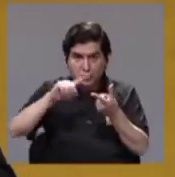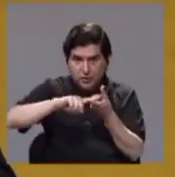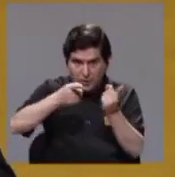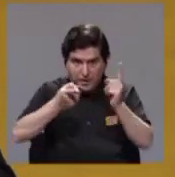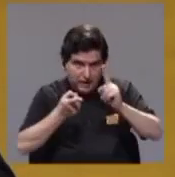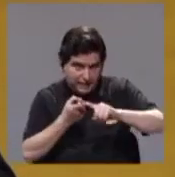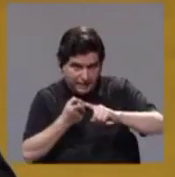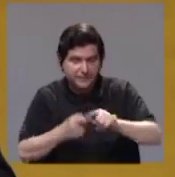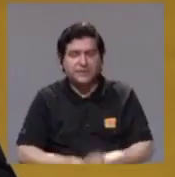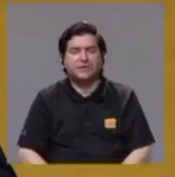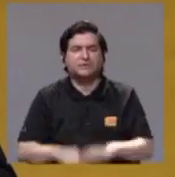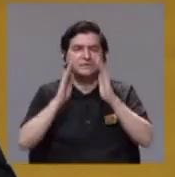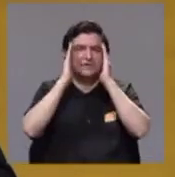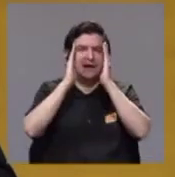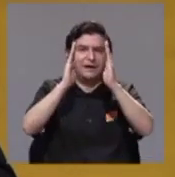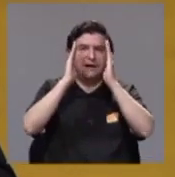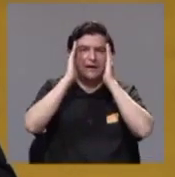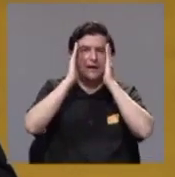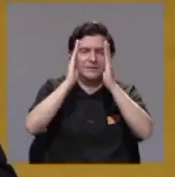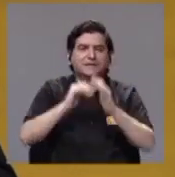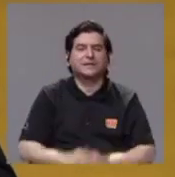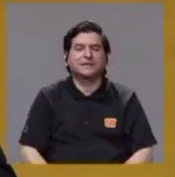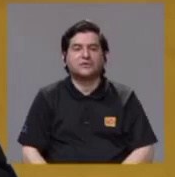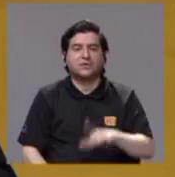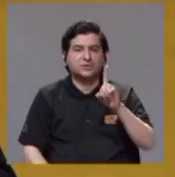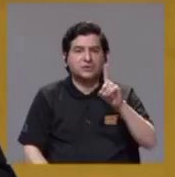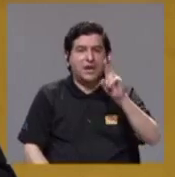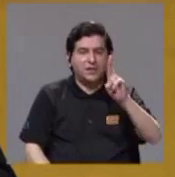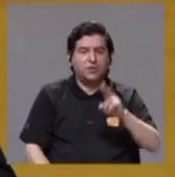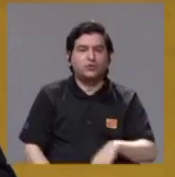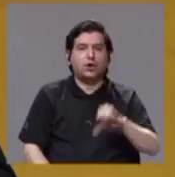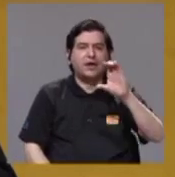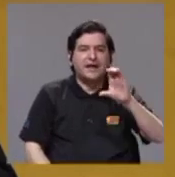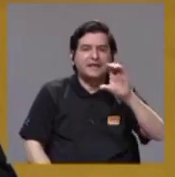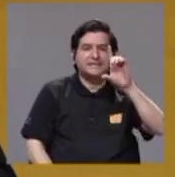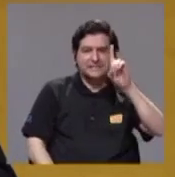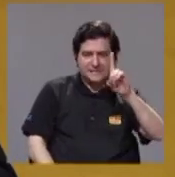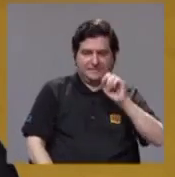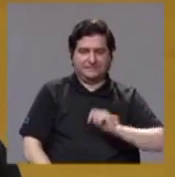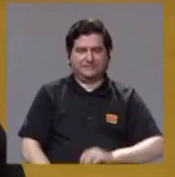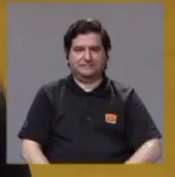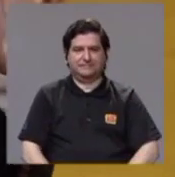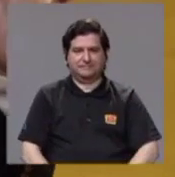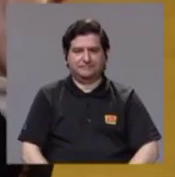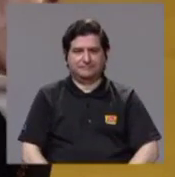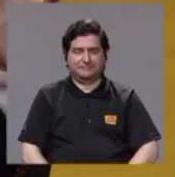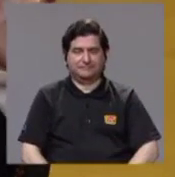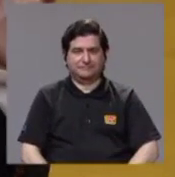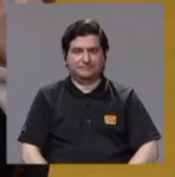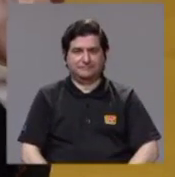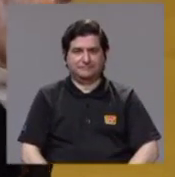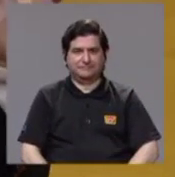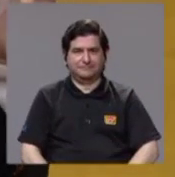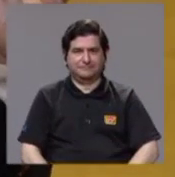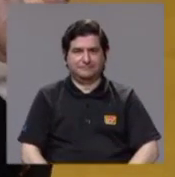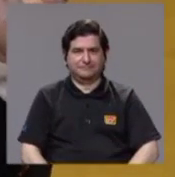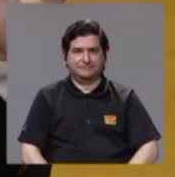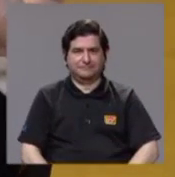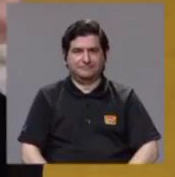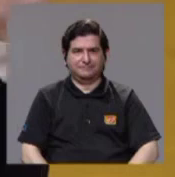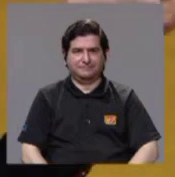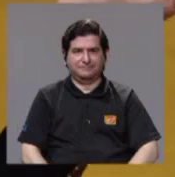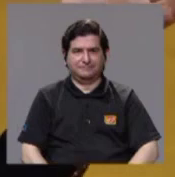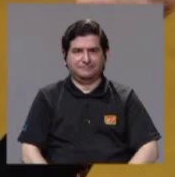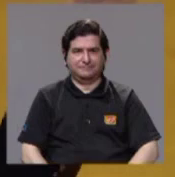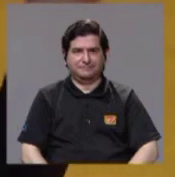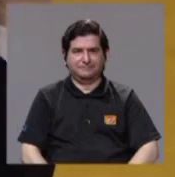Continuamos, amigas y amigos, escuchando al doctor Duverger, que nos llevó